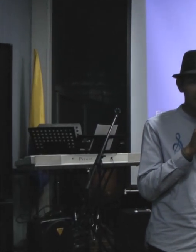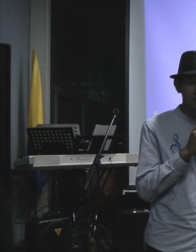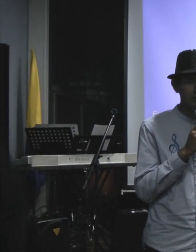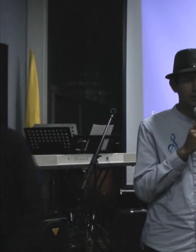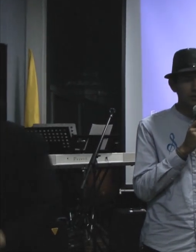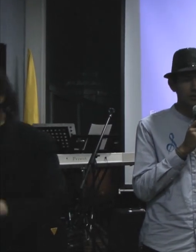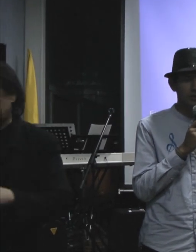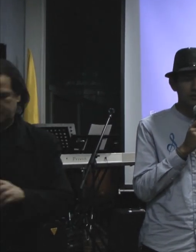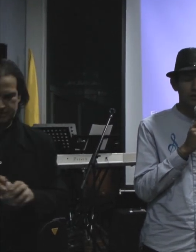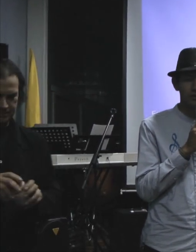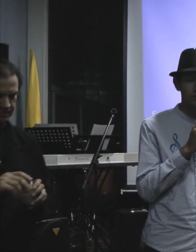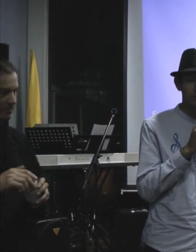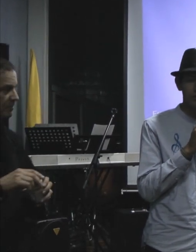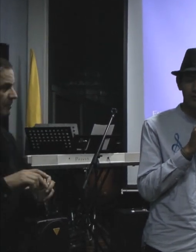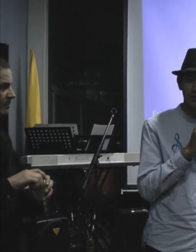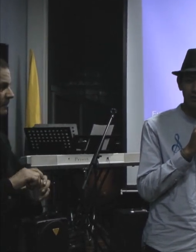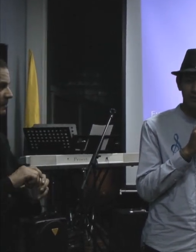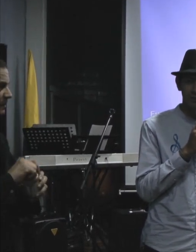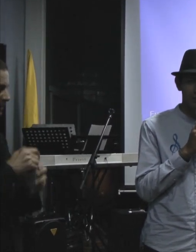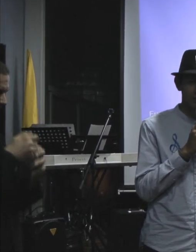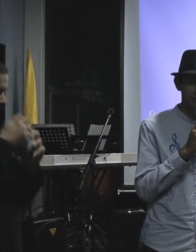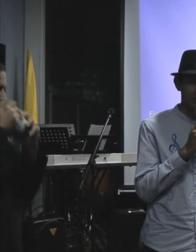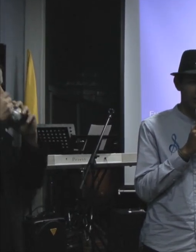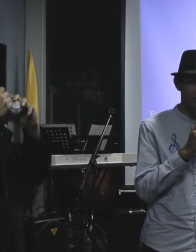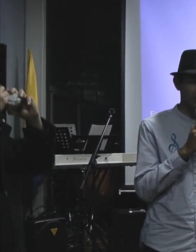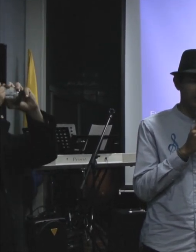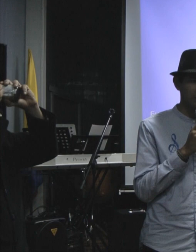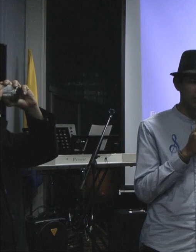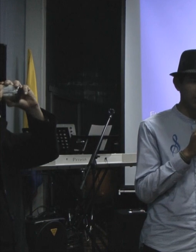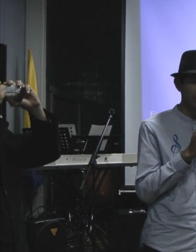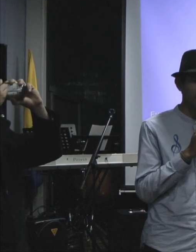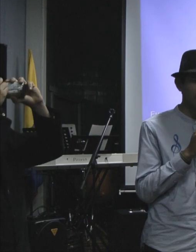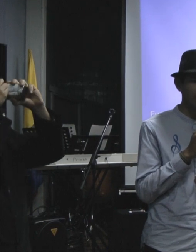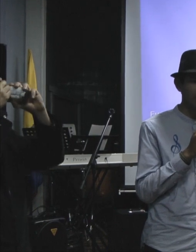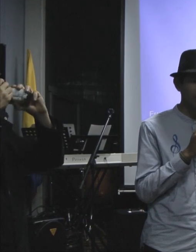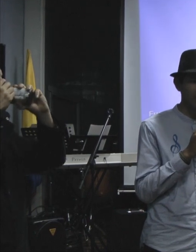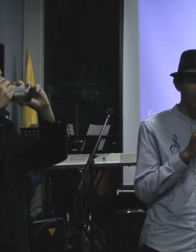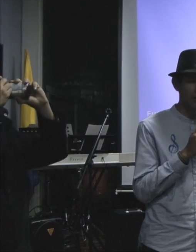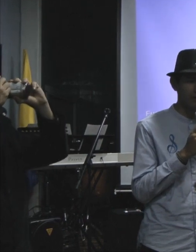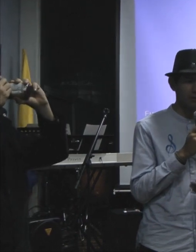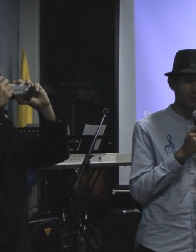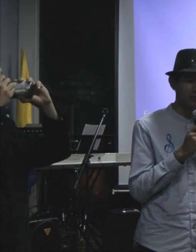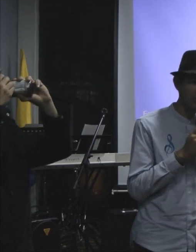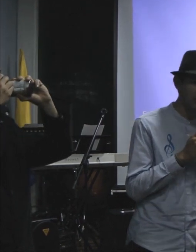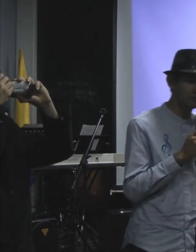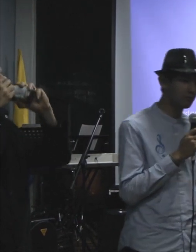Si bien mis conocimientos en el centro todavía no son lo suficientemente profundos para responder